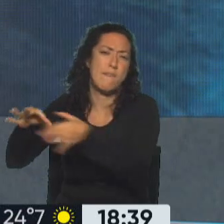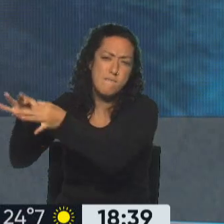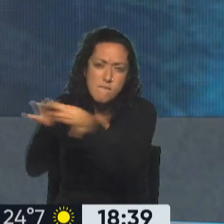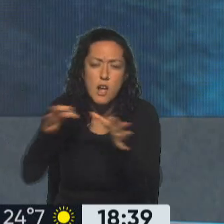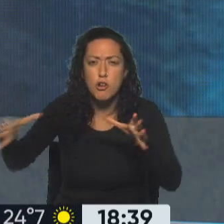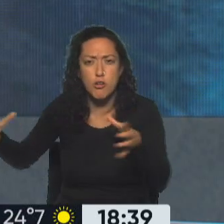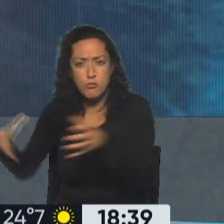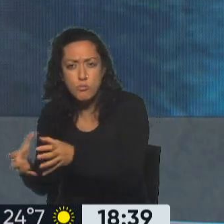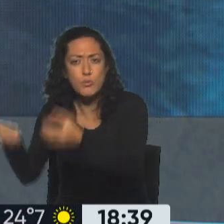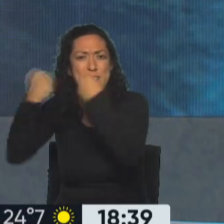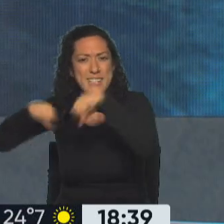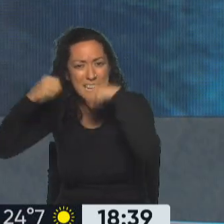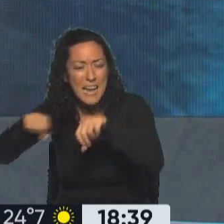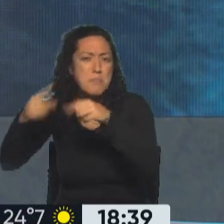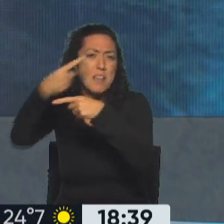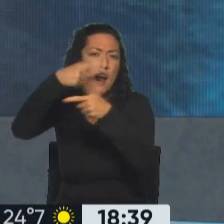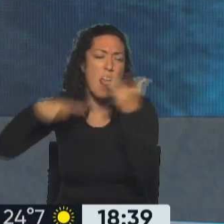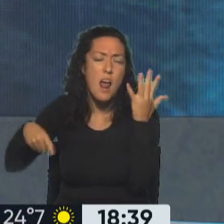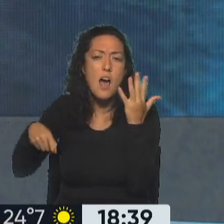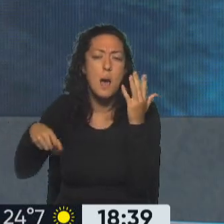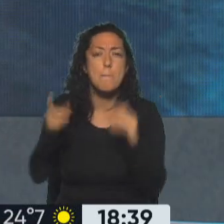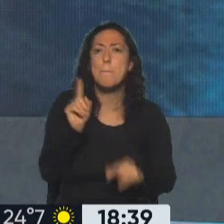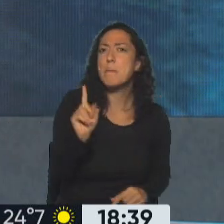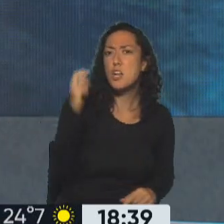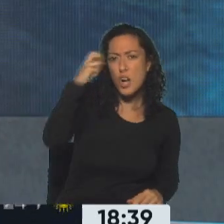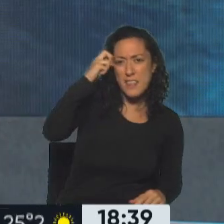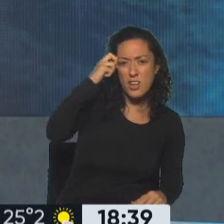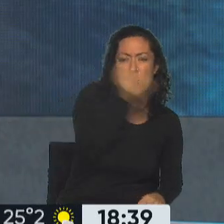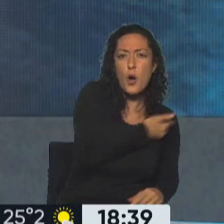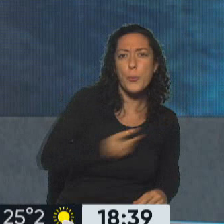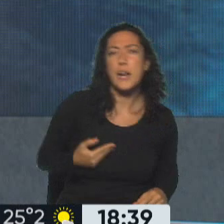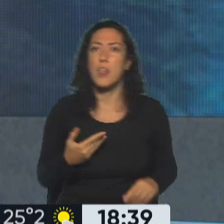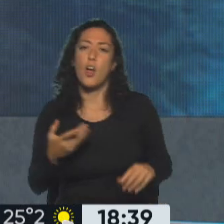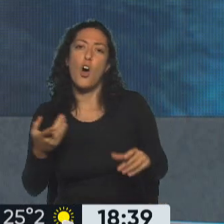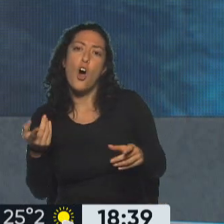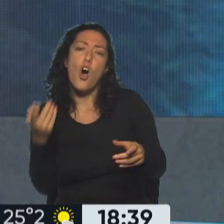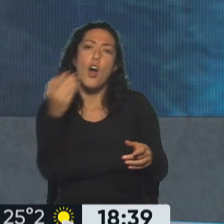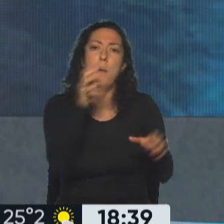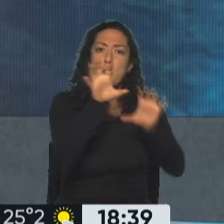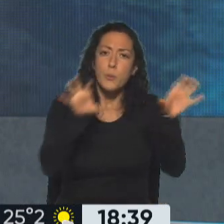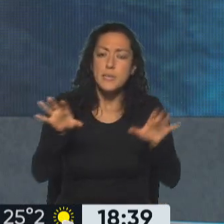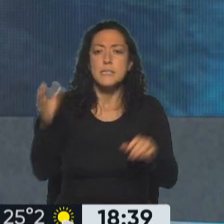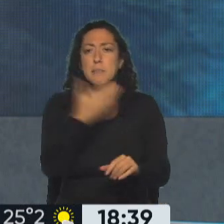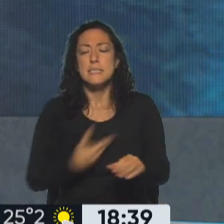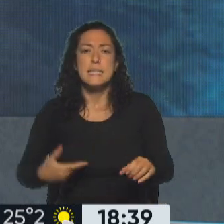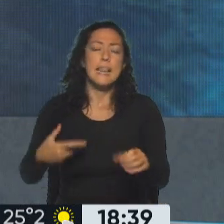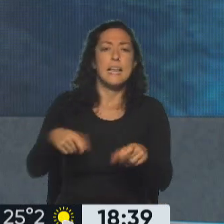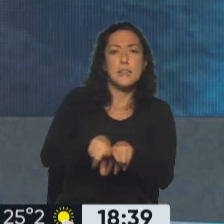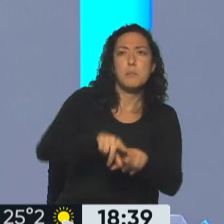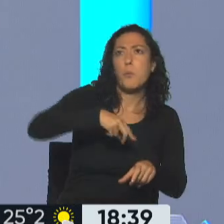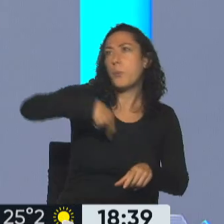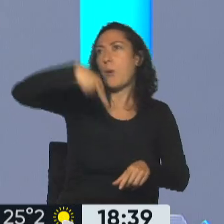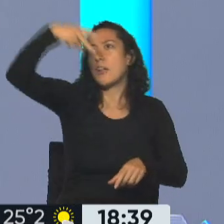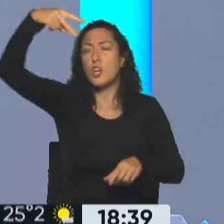están Todo el tiempo entrenándose para eso y los radicales que quieren ser gobernadores presidente y astronautas y bueno La pregunta